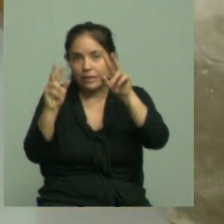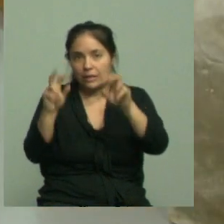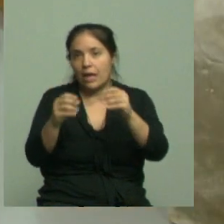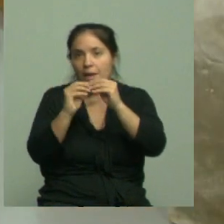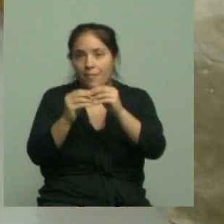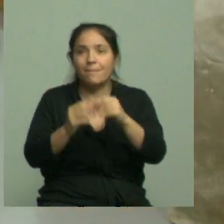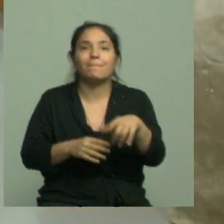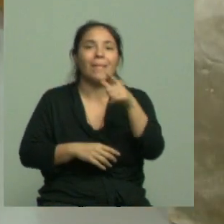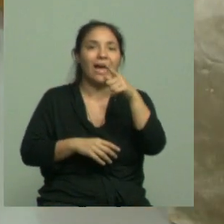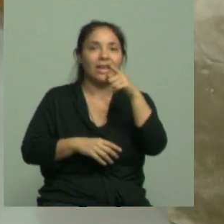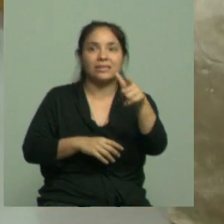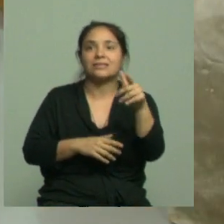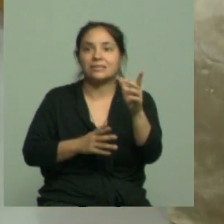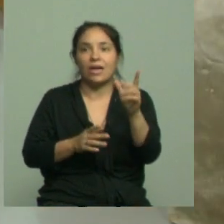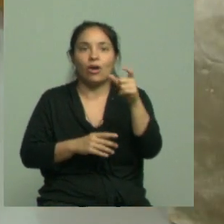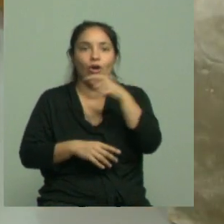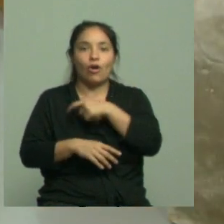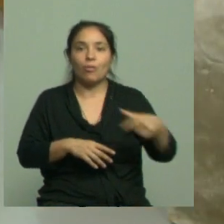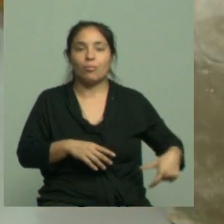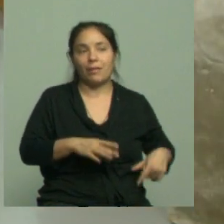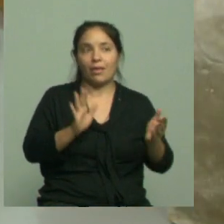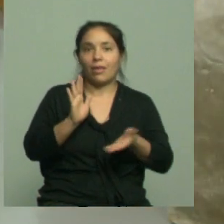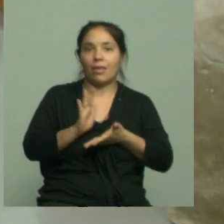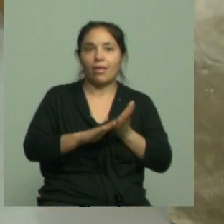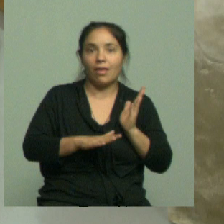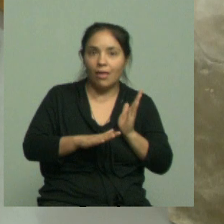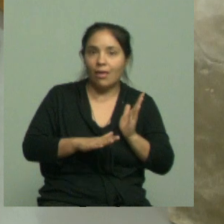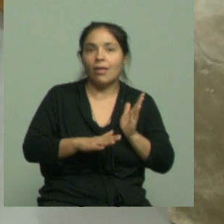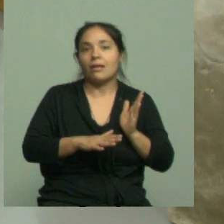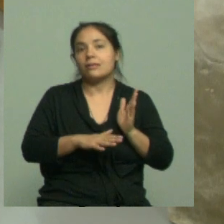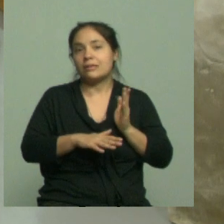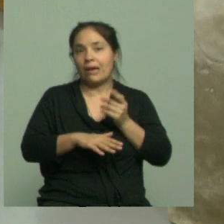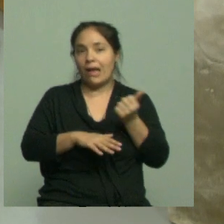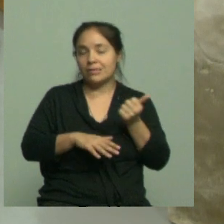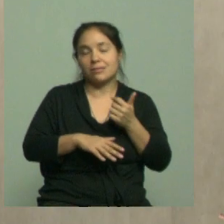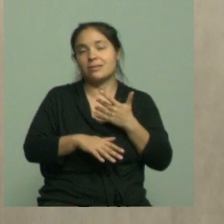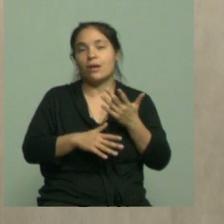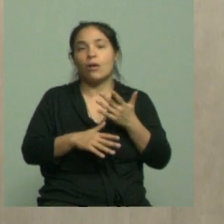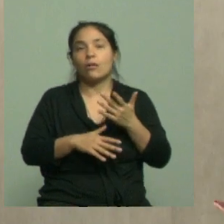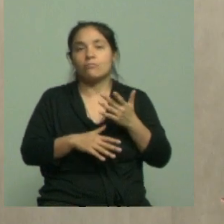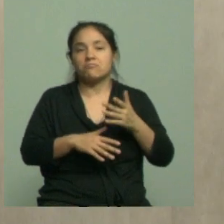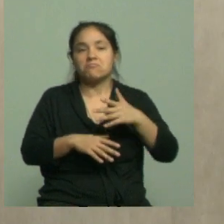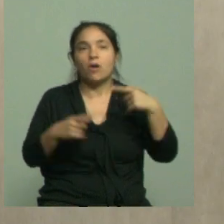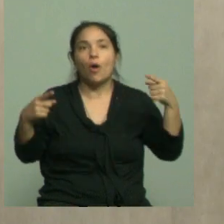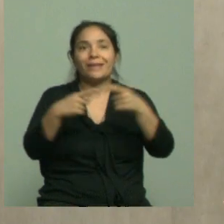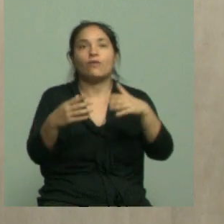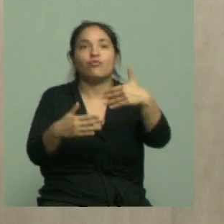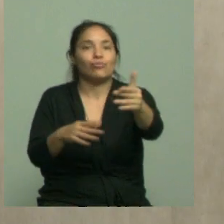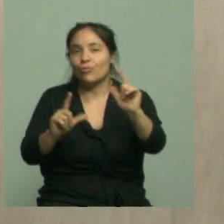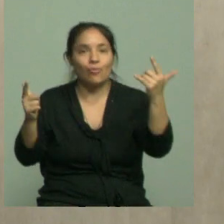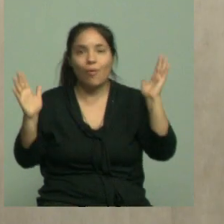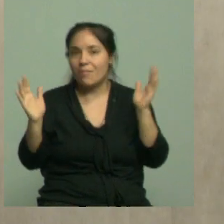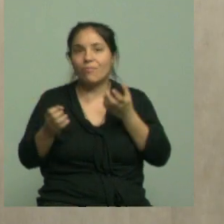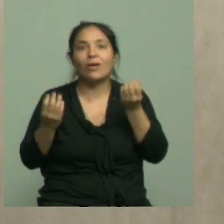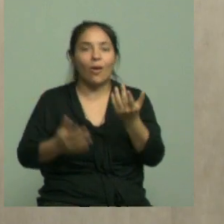más manotazos de ahogado que está dando un gobierno que se va a tomar decisiones sin un mapa, sin una planificación, porque se van dentro